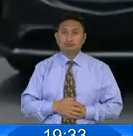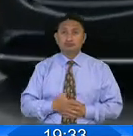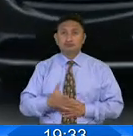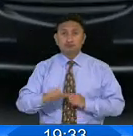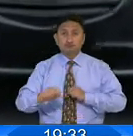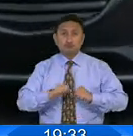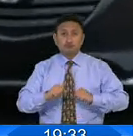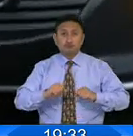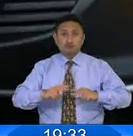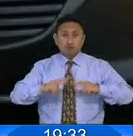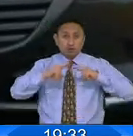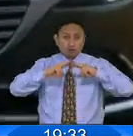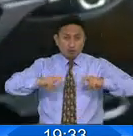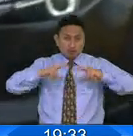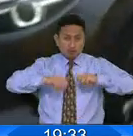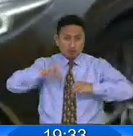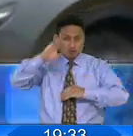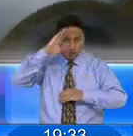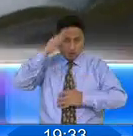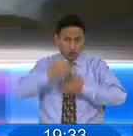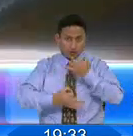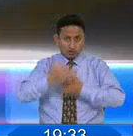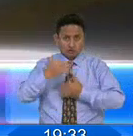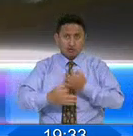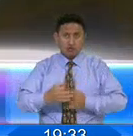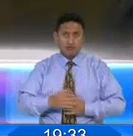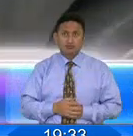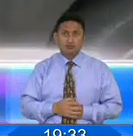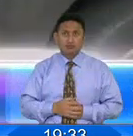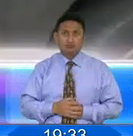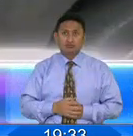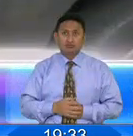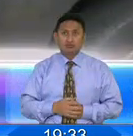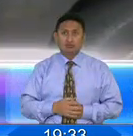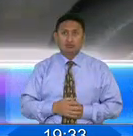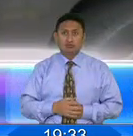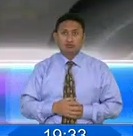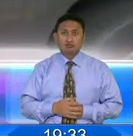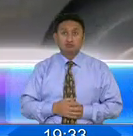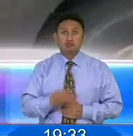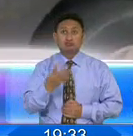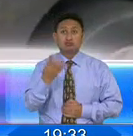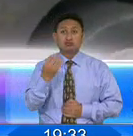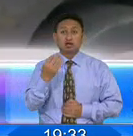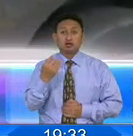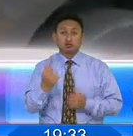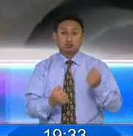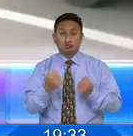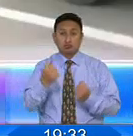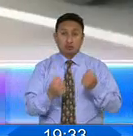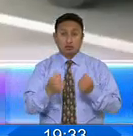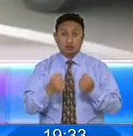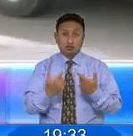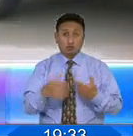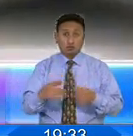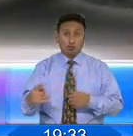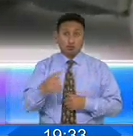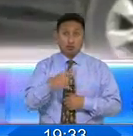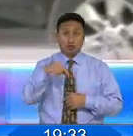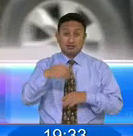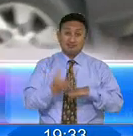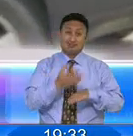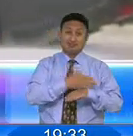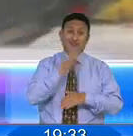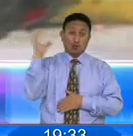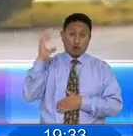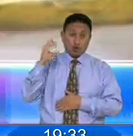investigación por parte de la Policía Judicial del Ecuador en diferentes provincias del país permitió recuperar 14 vehículos de mediana y alta gama que habrían sido sustraídos